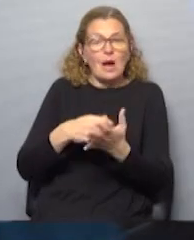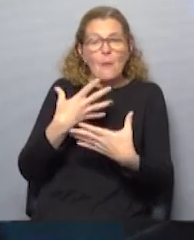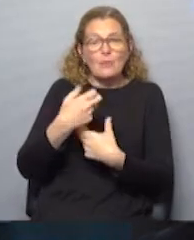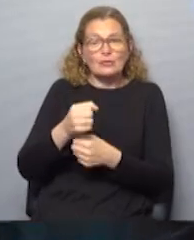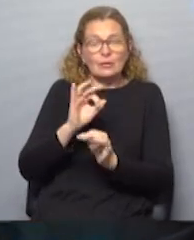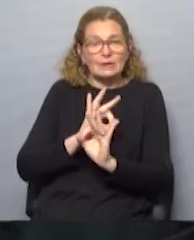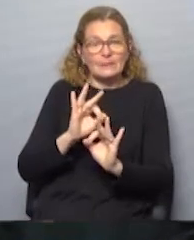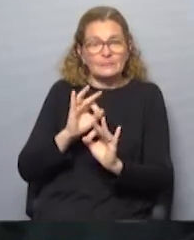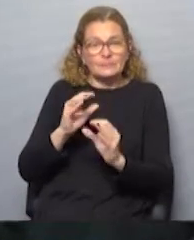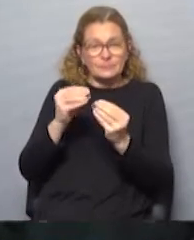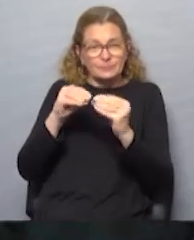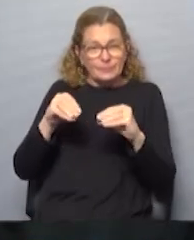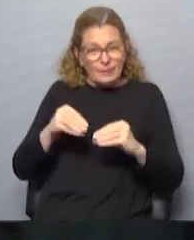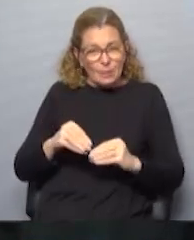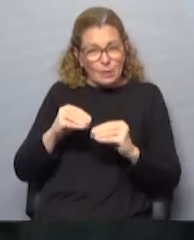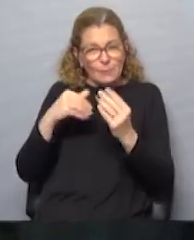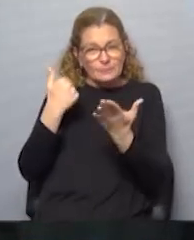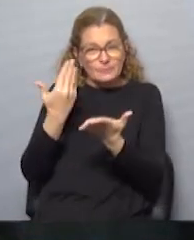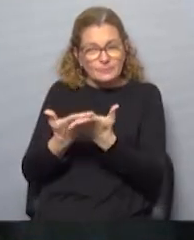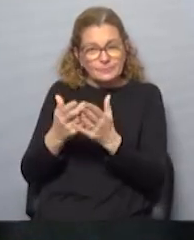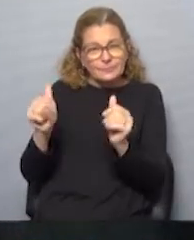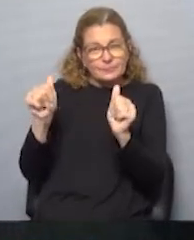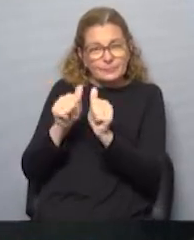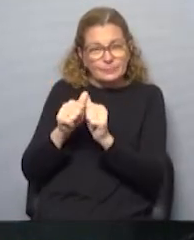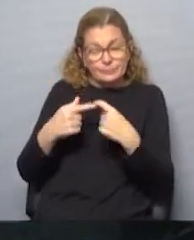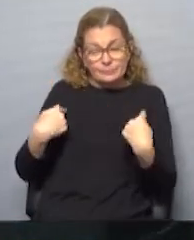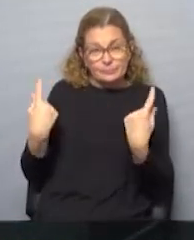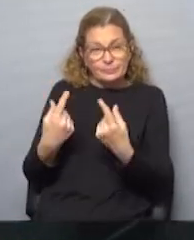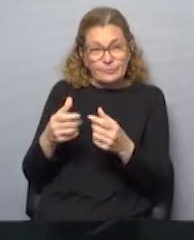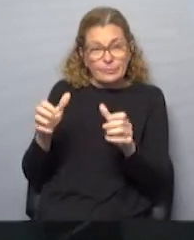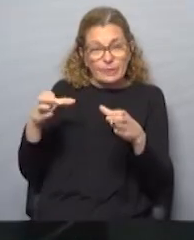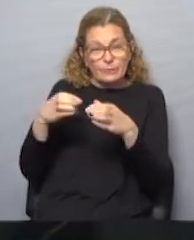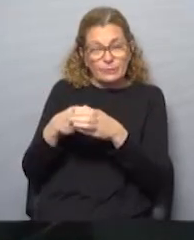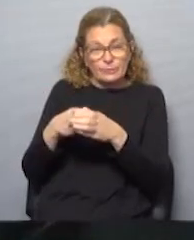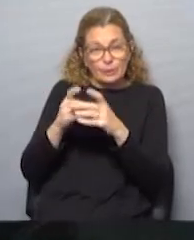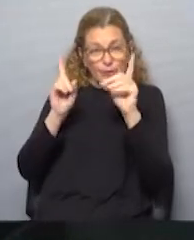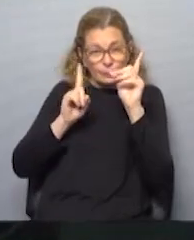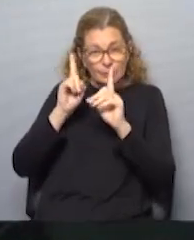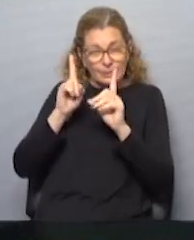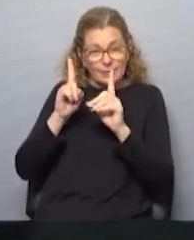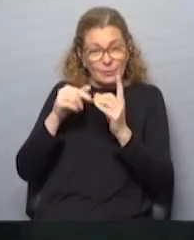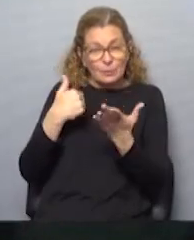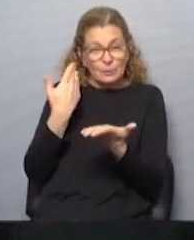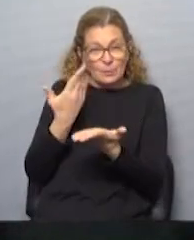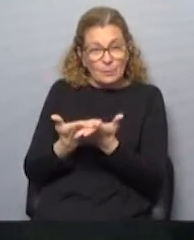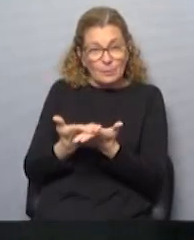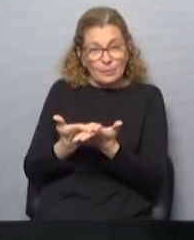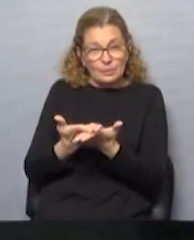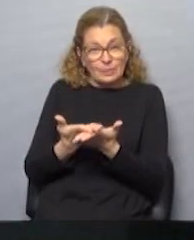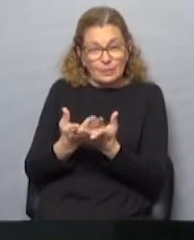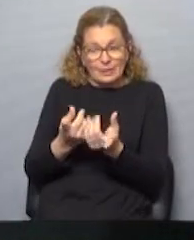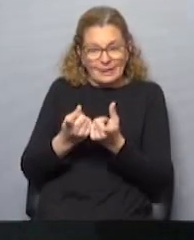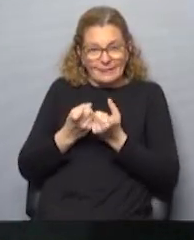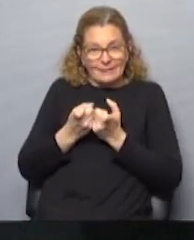elaboramos una propuesta conjunta cuando de los colectivos que integramos la universidad y en una propuesta que iba a hacer las